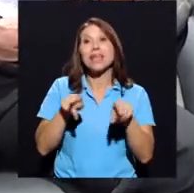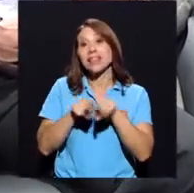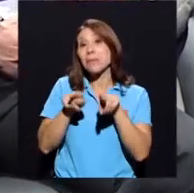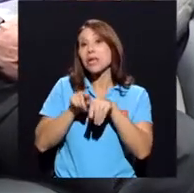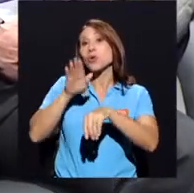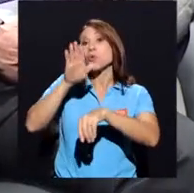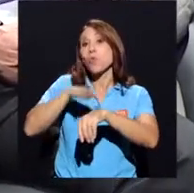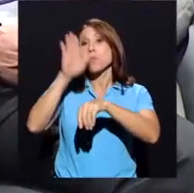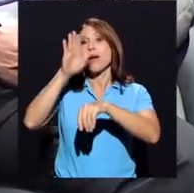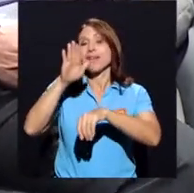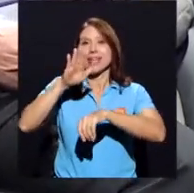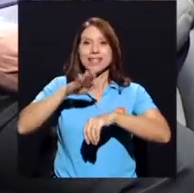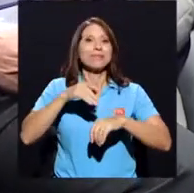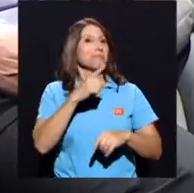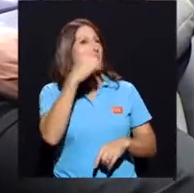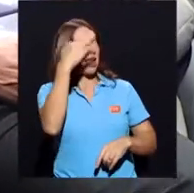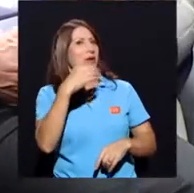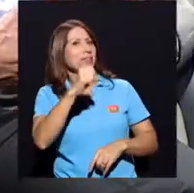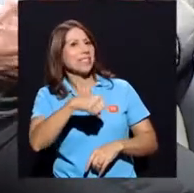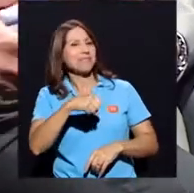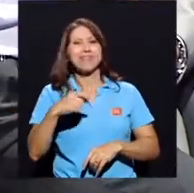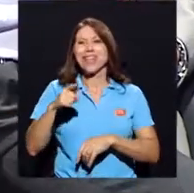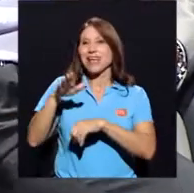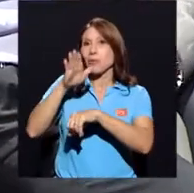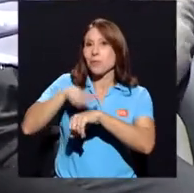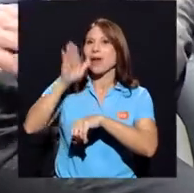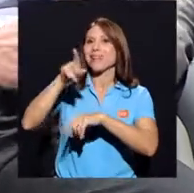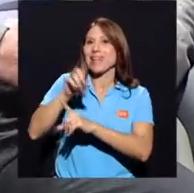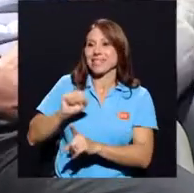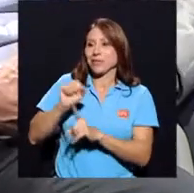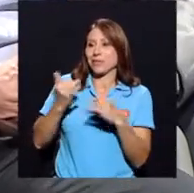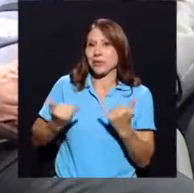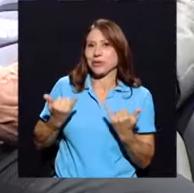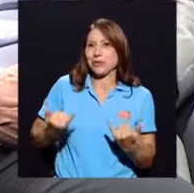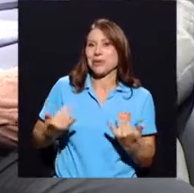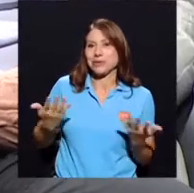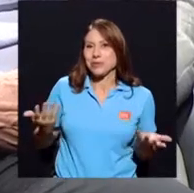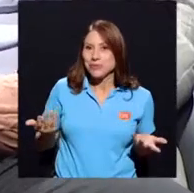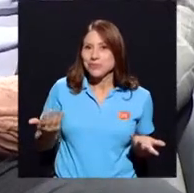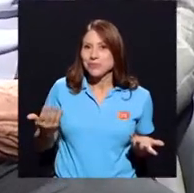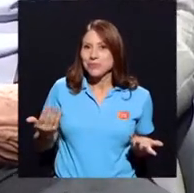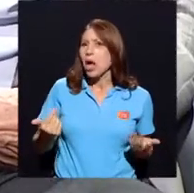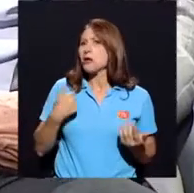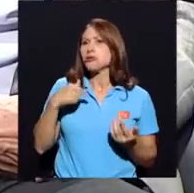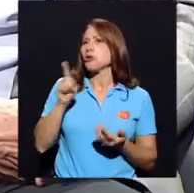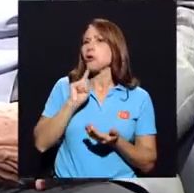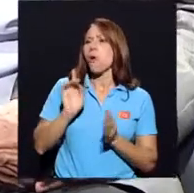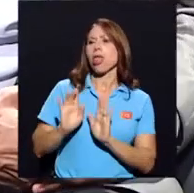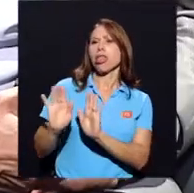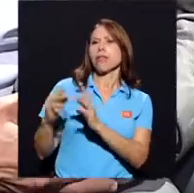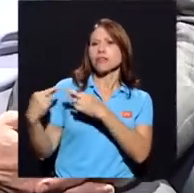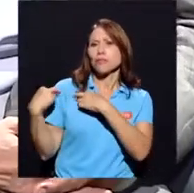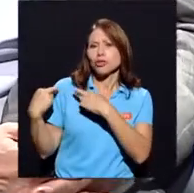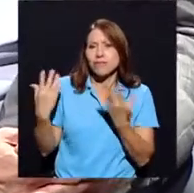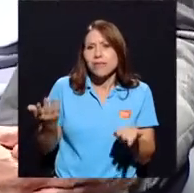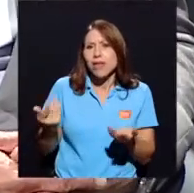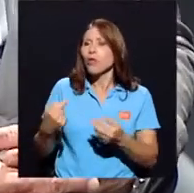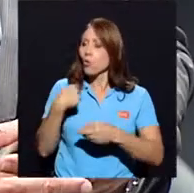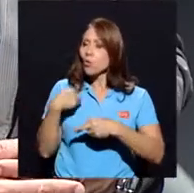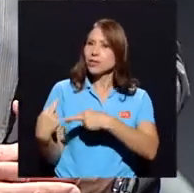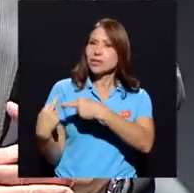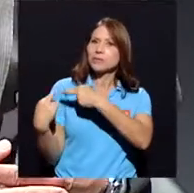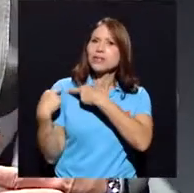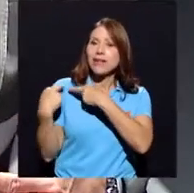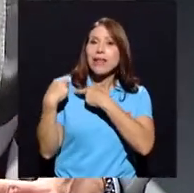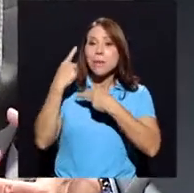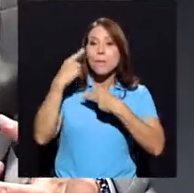la situación que nos encontramos hoy yo siempre he elegido la responsabilidad una vez responsable por acción como